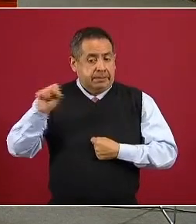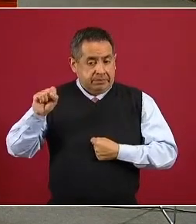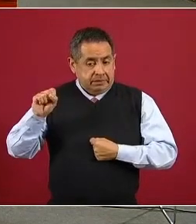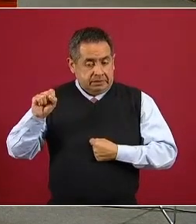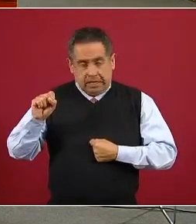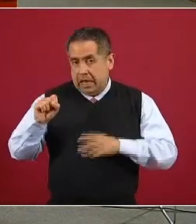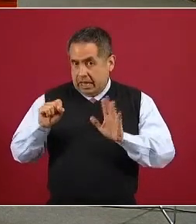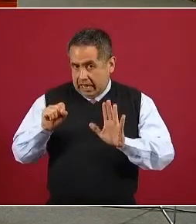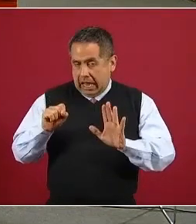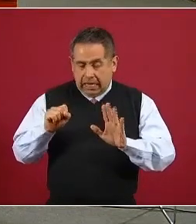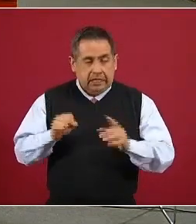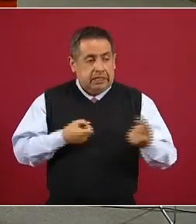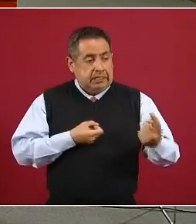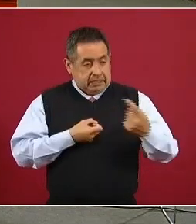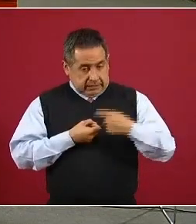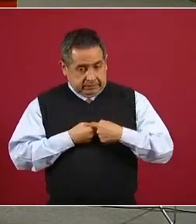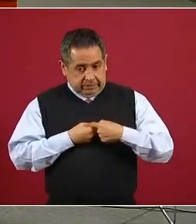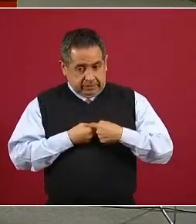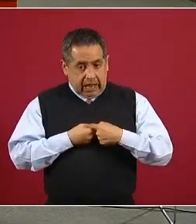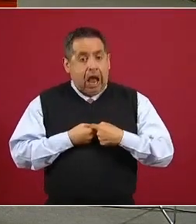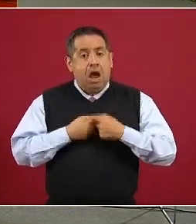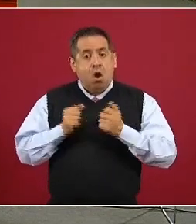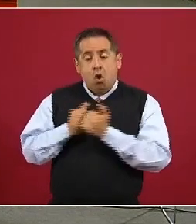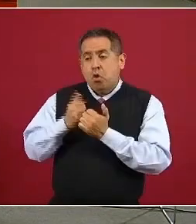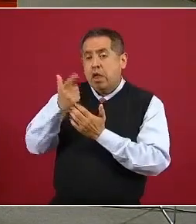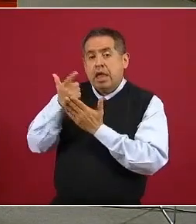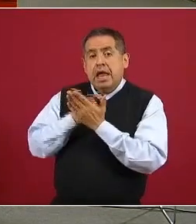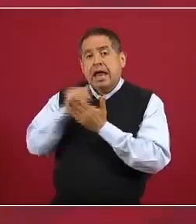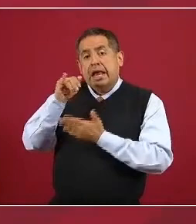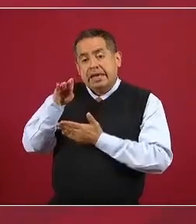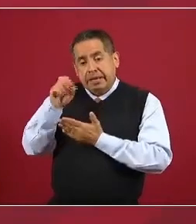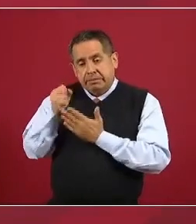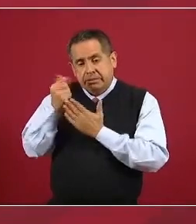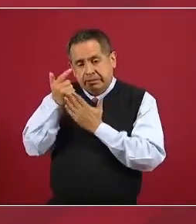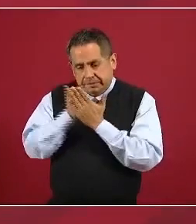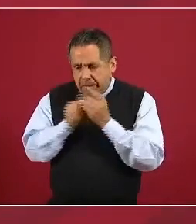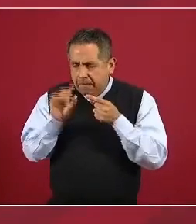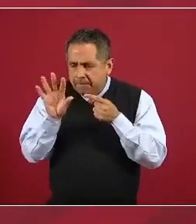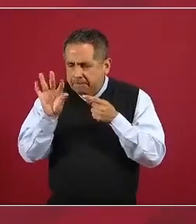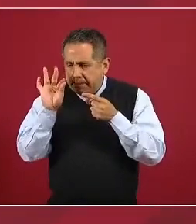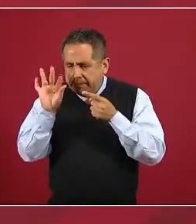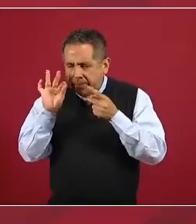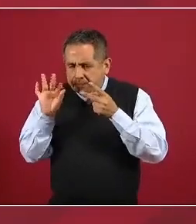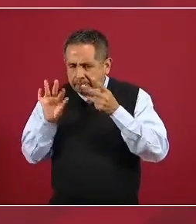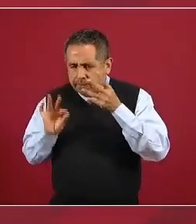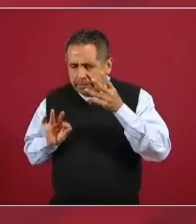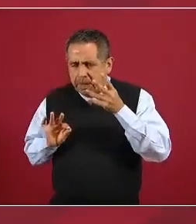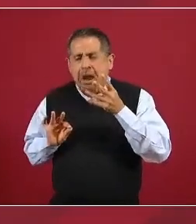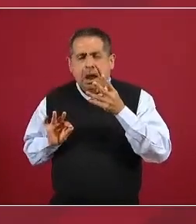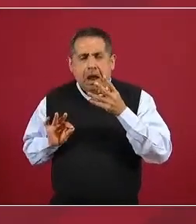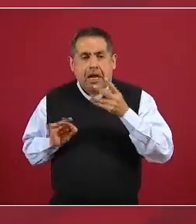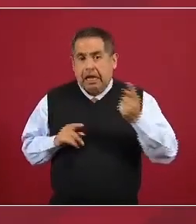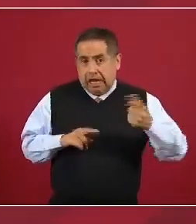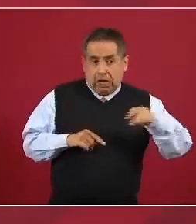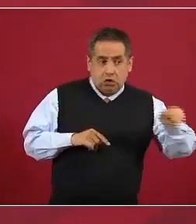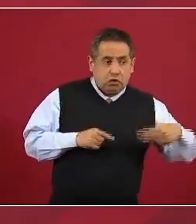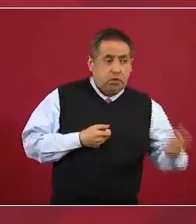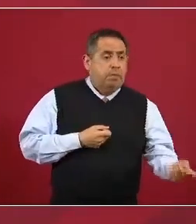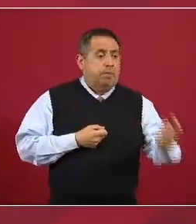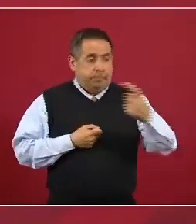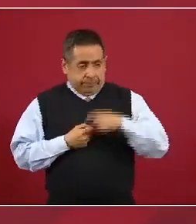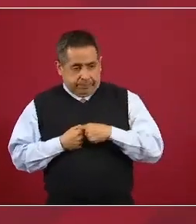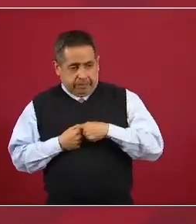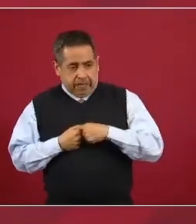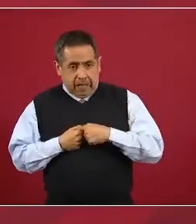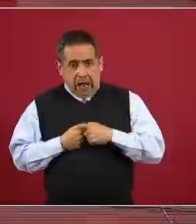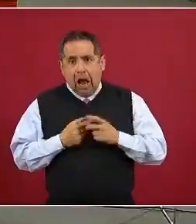a partir de la plataforma del IMSS fue que fueron seleccionados para, o más bien ellos se inscribieron para recibir el